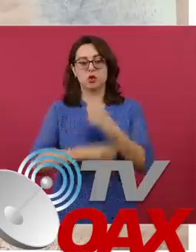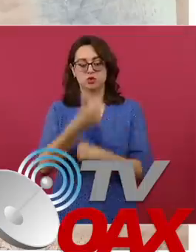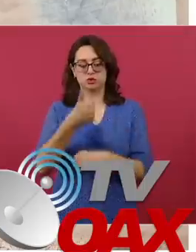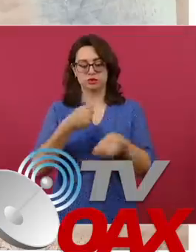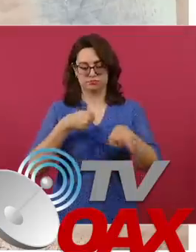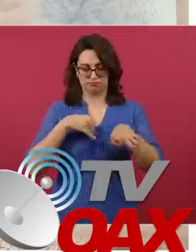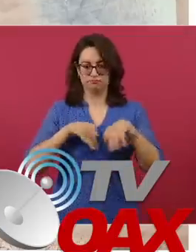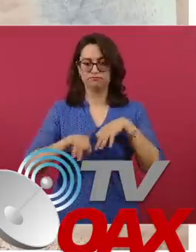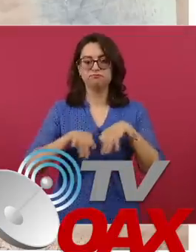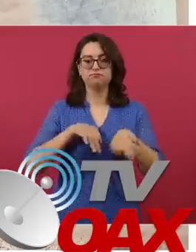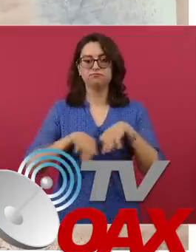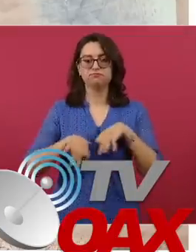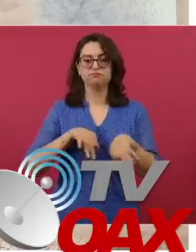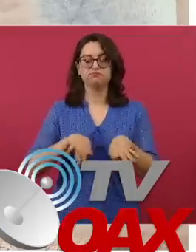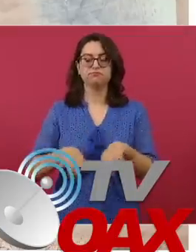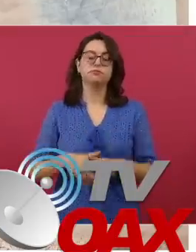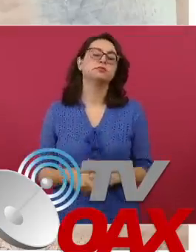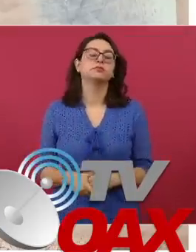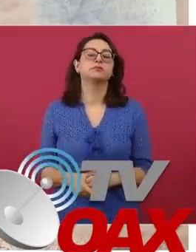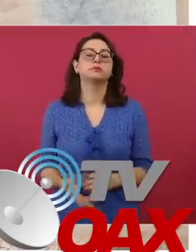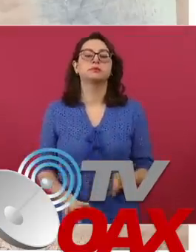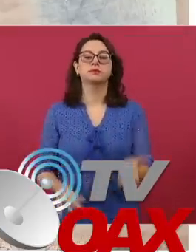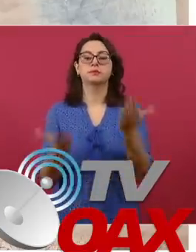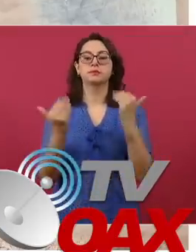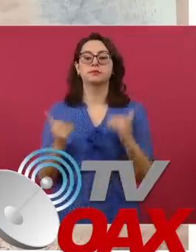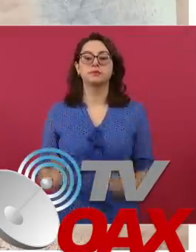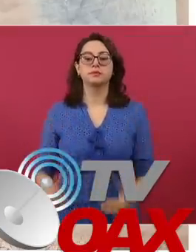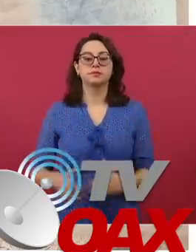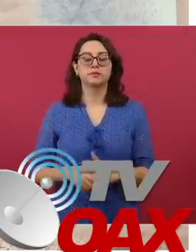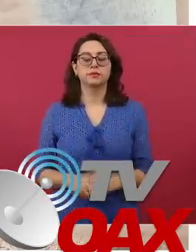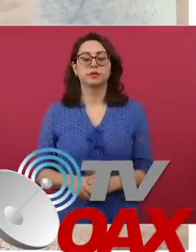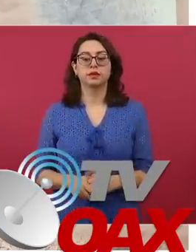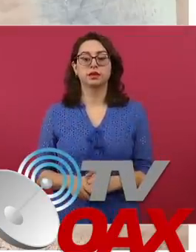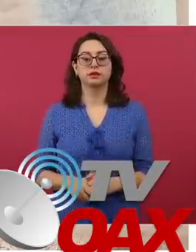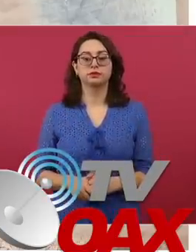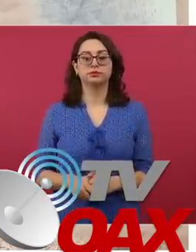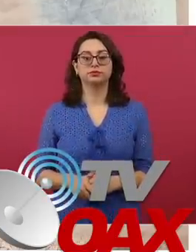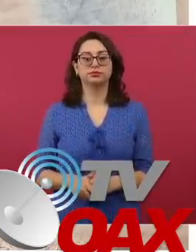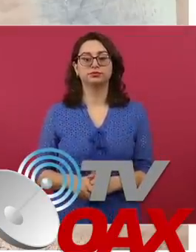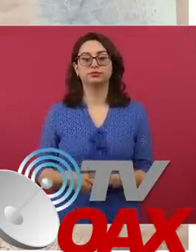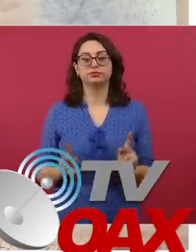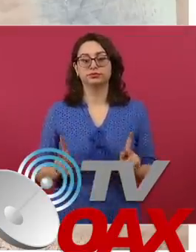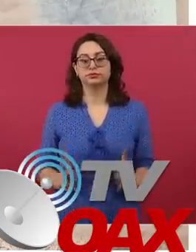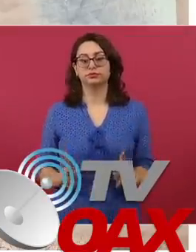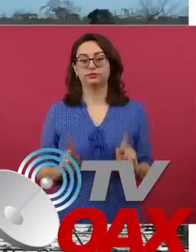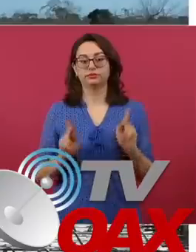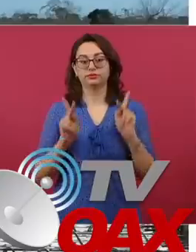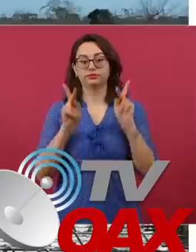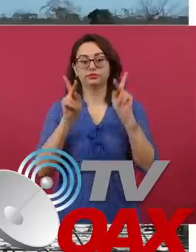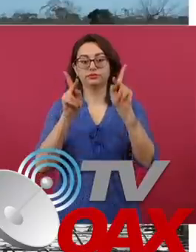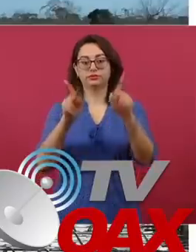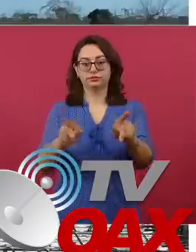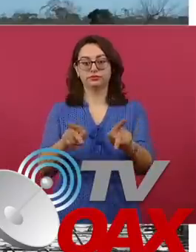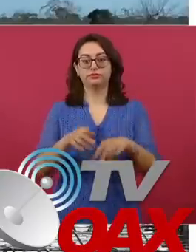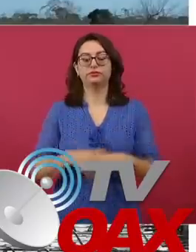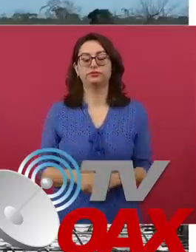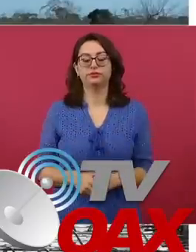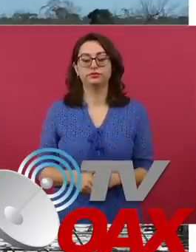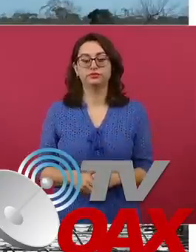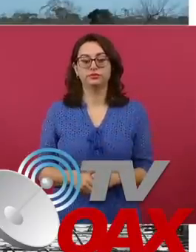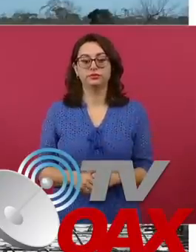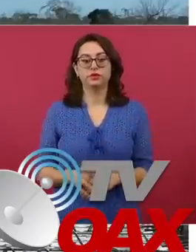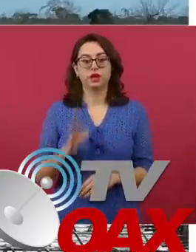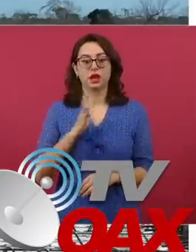la construcción. La siguiente, por favor. En el viaducto elevado, segundo piso, actualmente ya se tienen